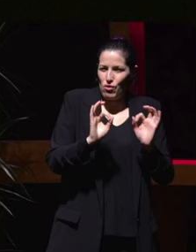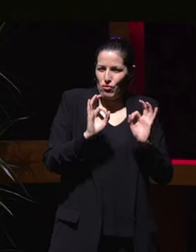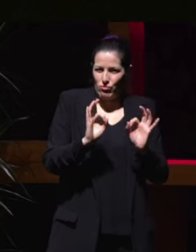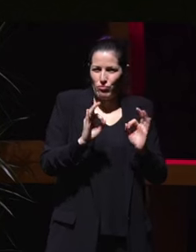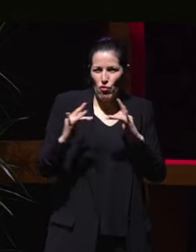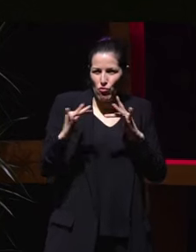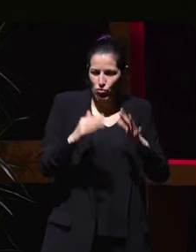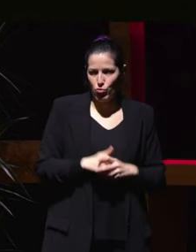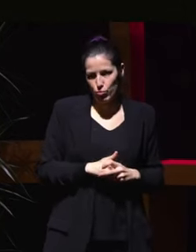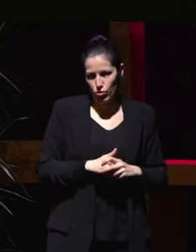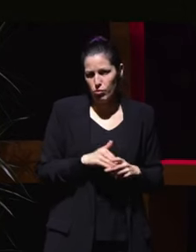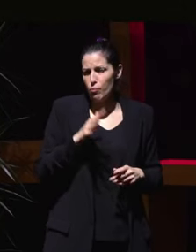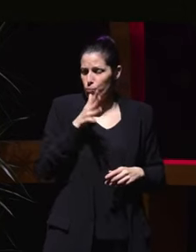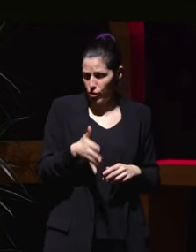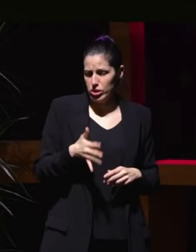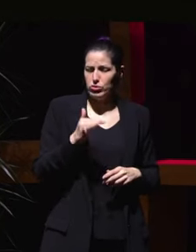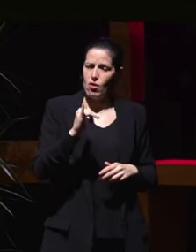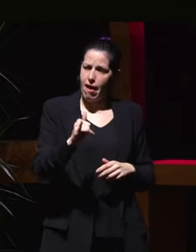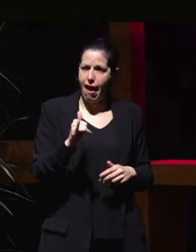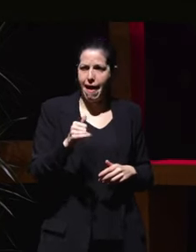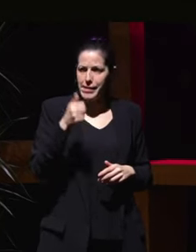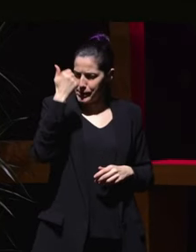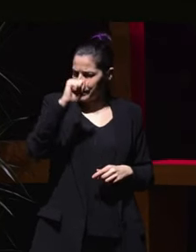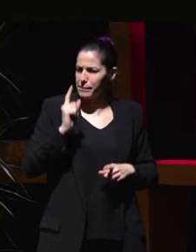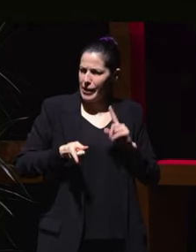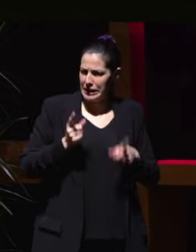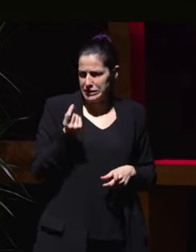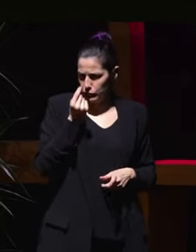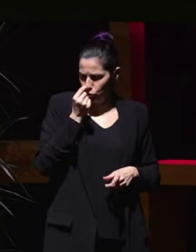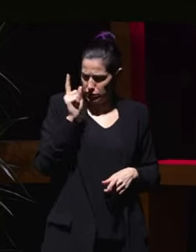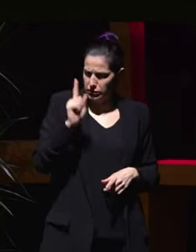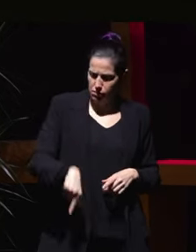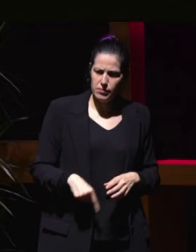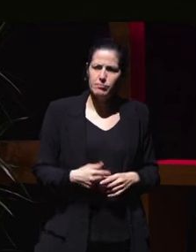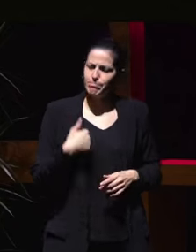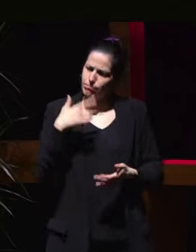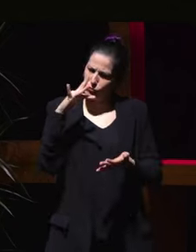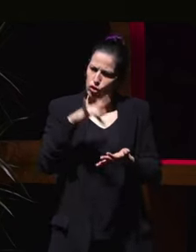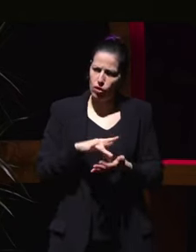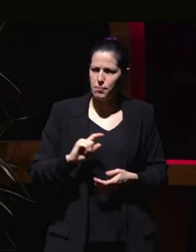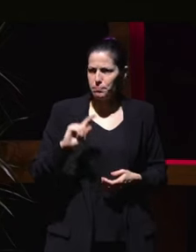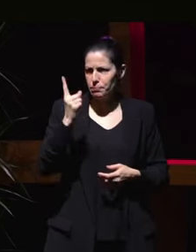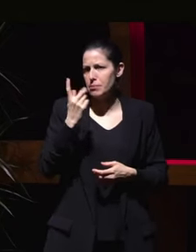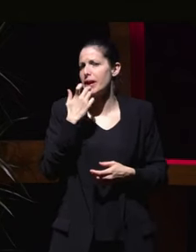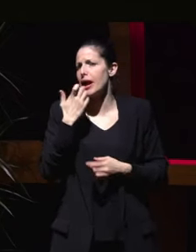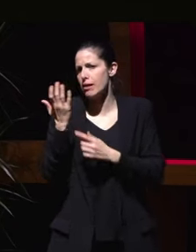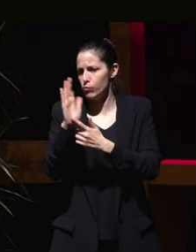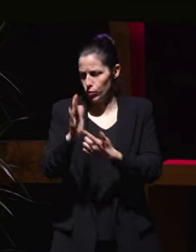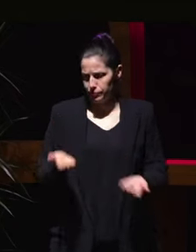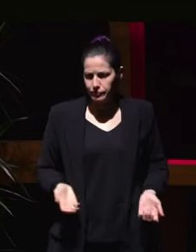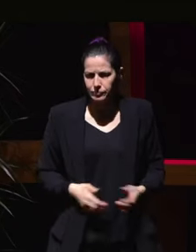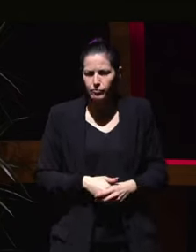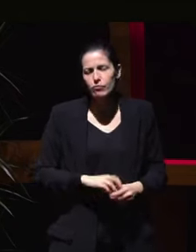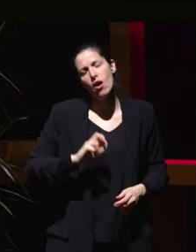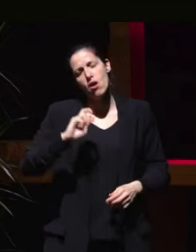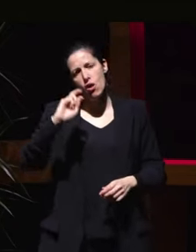dos micromachismos que algunha vez padecín. Ese foi o primeiro exemplo que vos podo dar, pero tamén un día